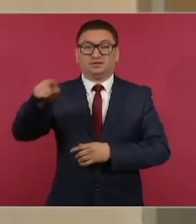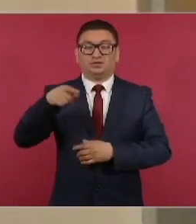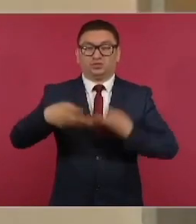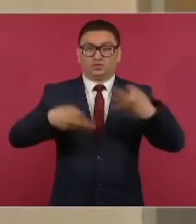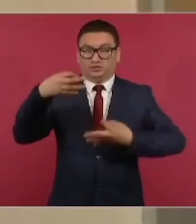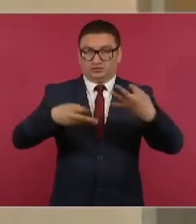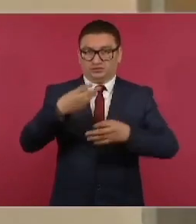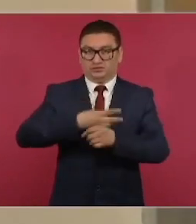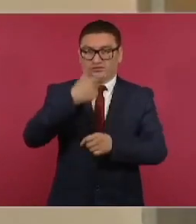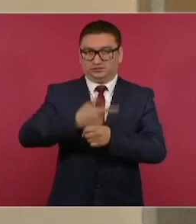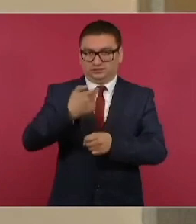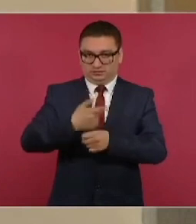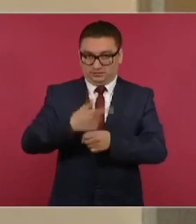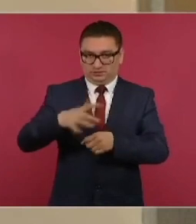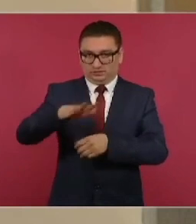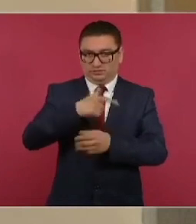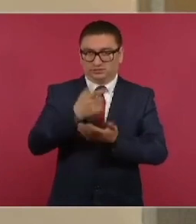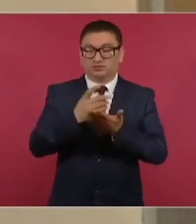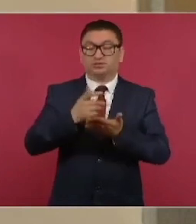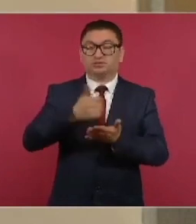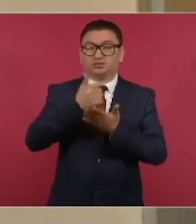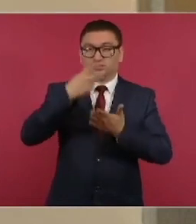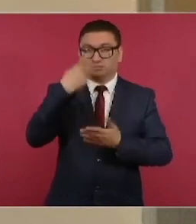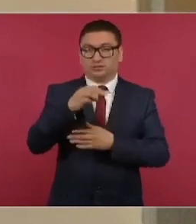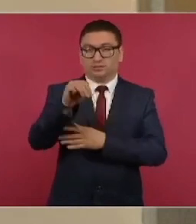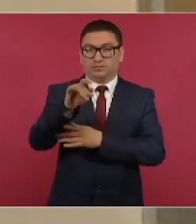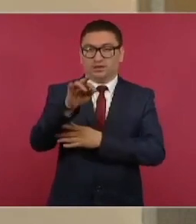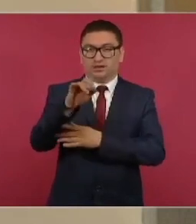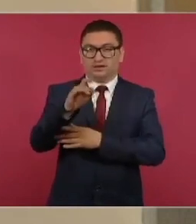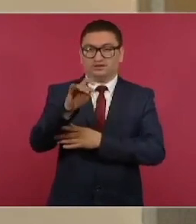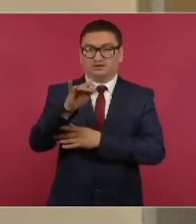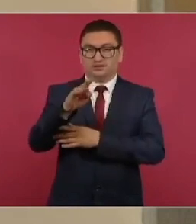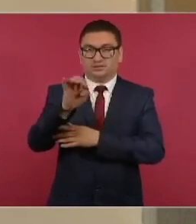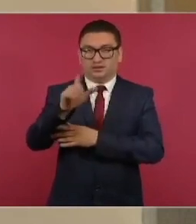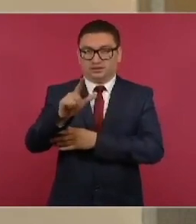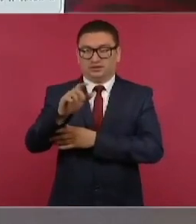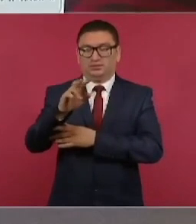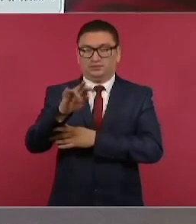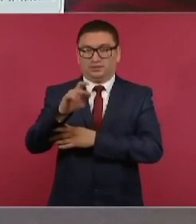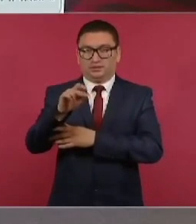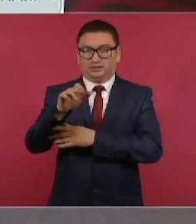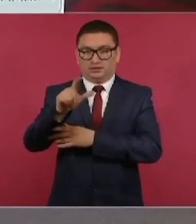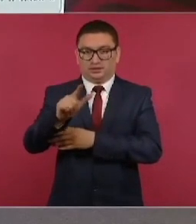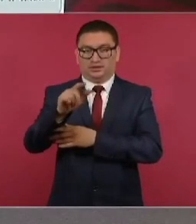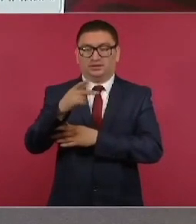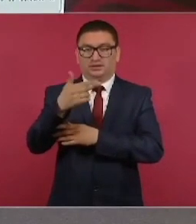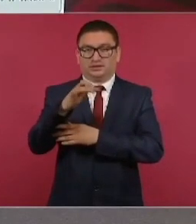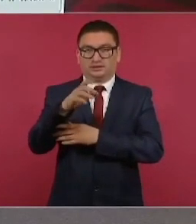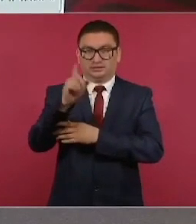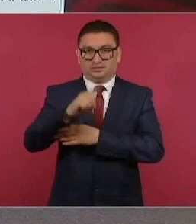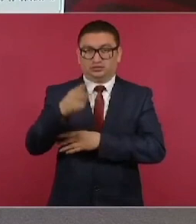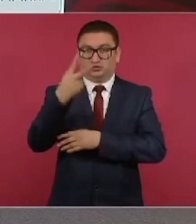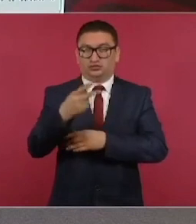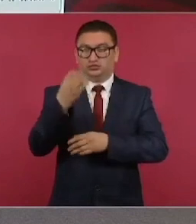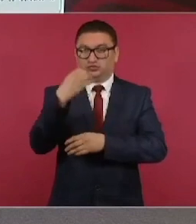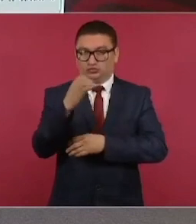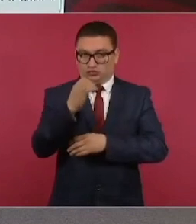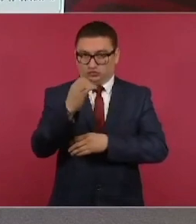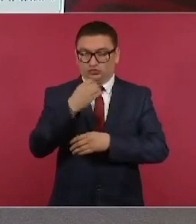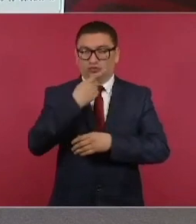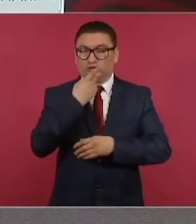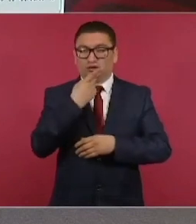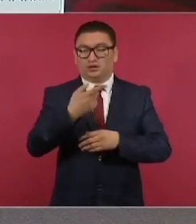Distrito en materia administrativa de la Ciudad de México María Isabel Bernal Hernández el día 2 de octubre otorgó una